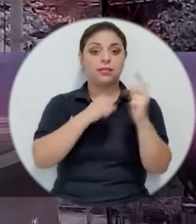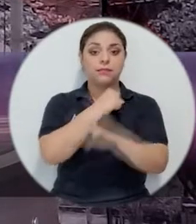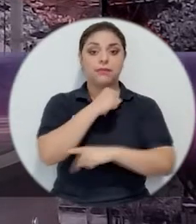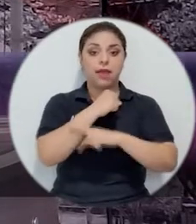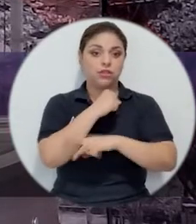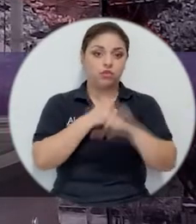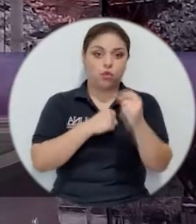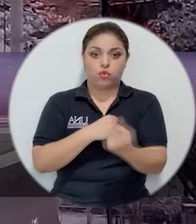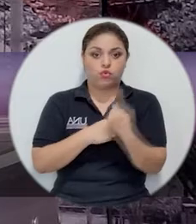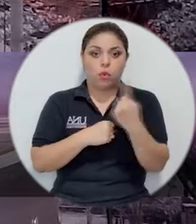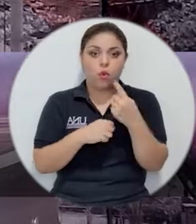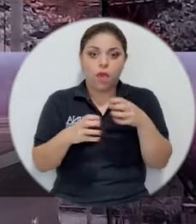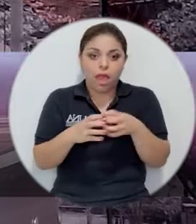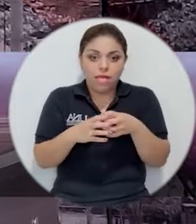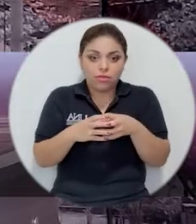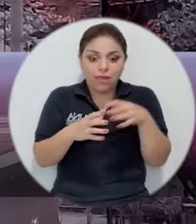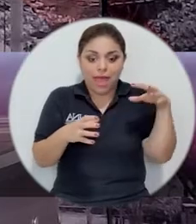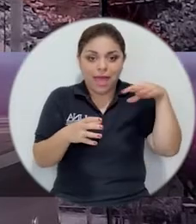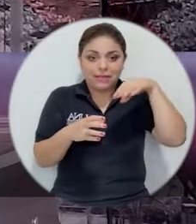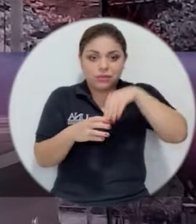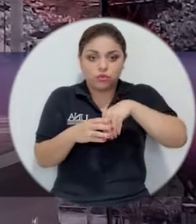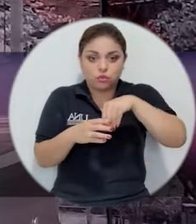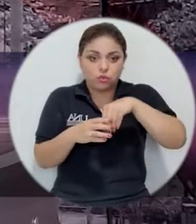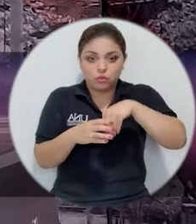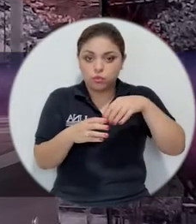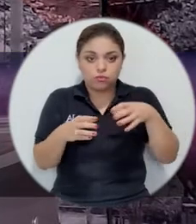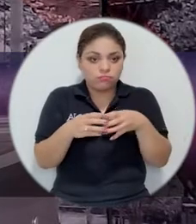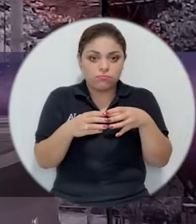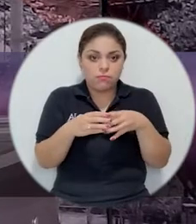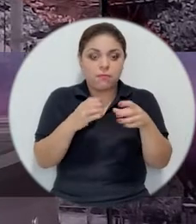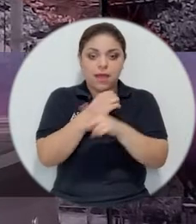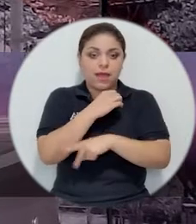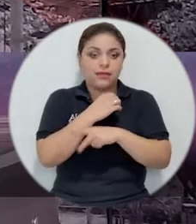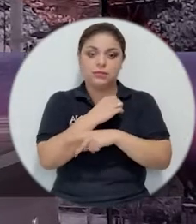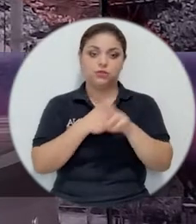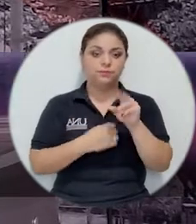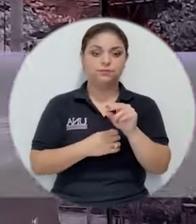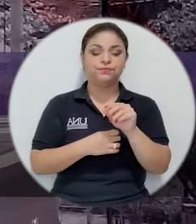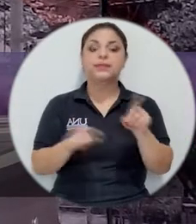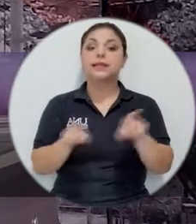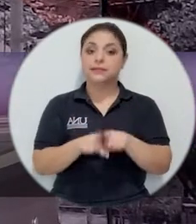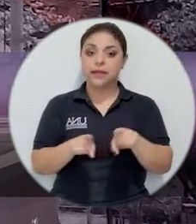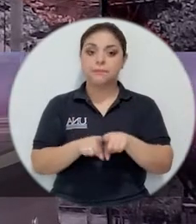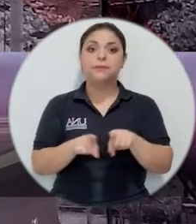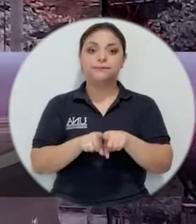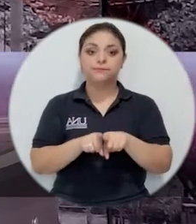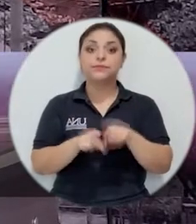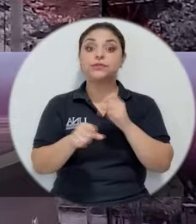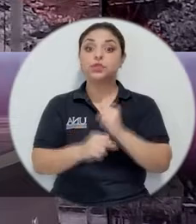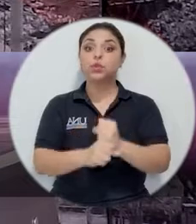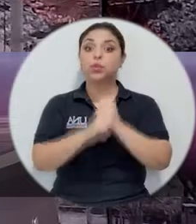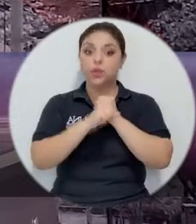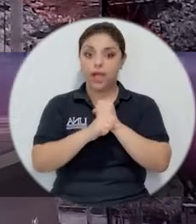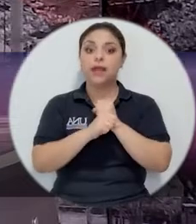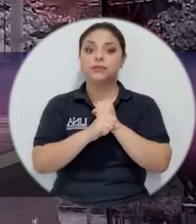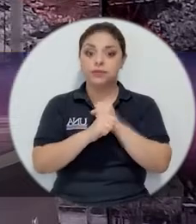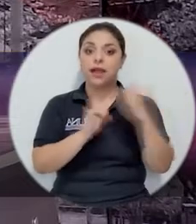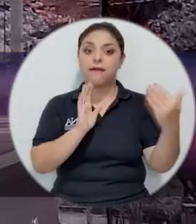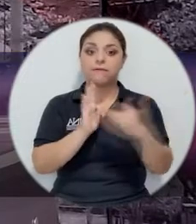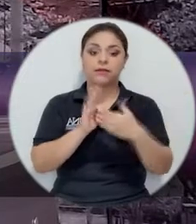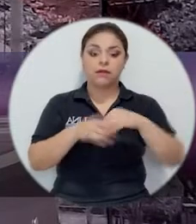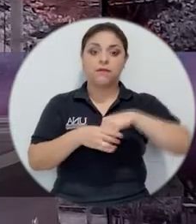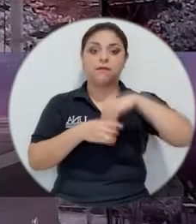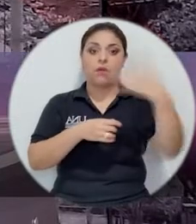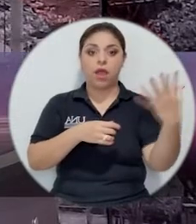está dada solo por lo que sucede en sus fronteras, de sus fronteras para adentro más bien, sino que está, ¿verdad? Está trastocada